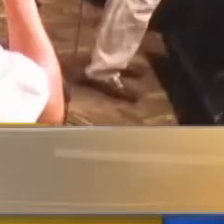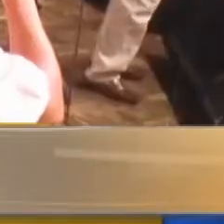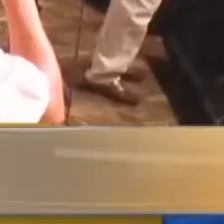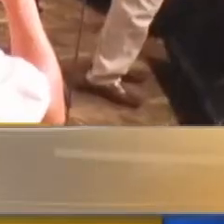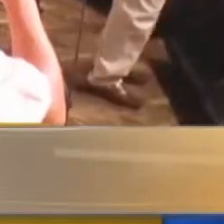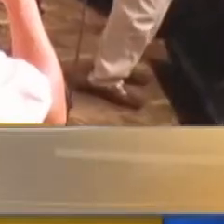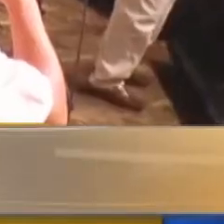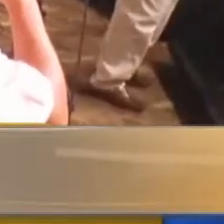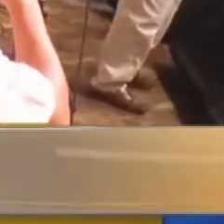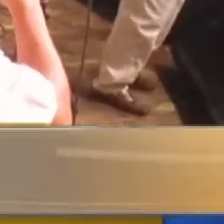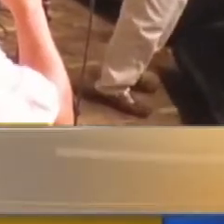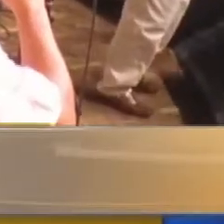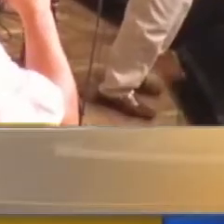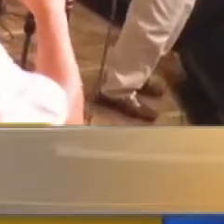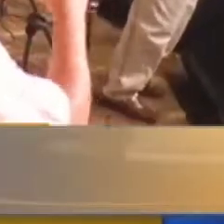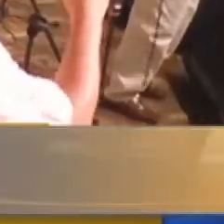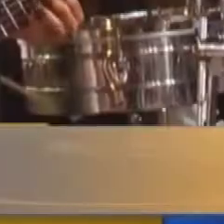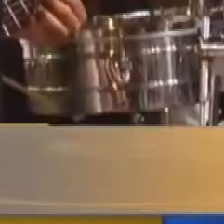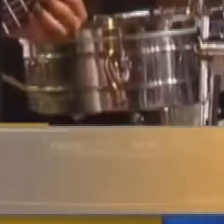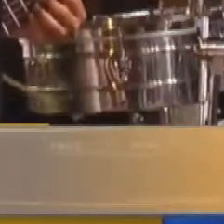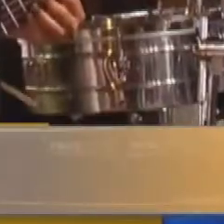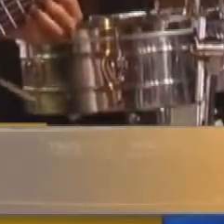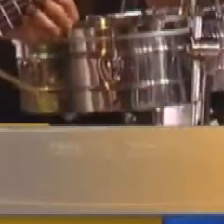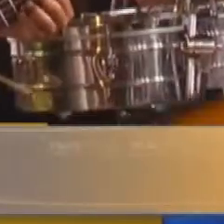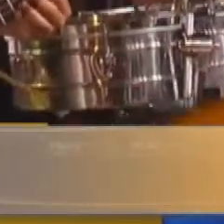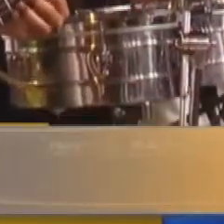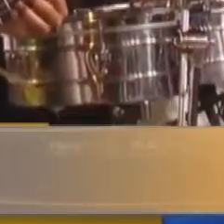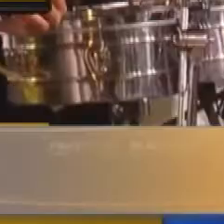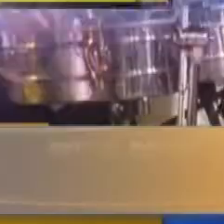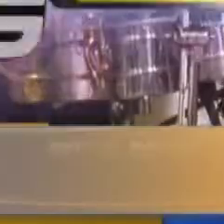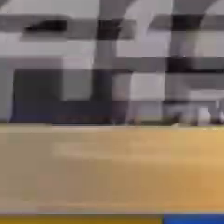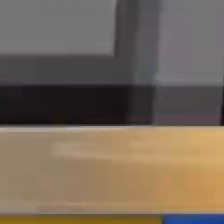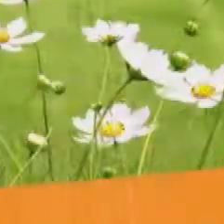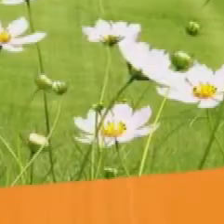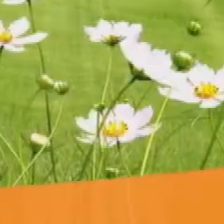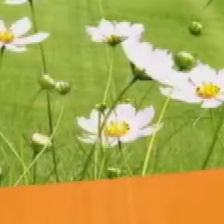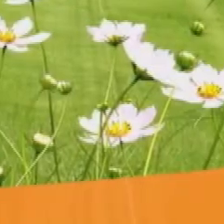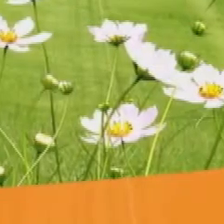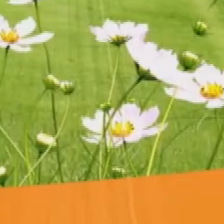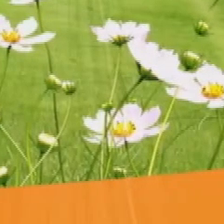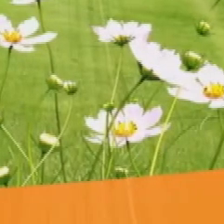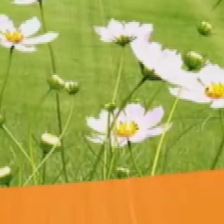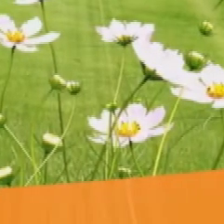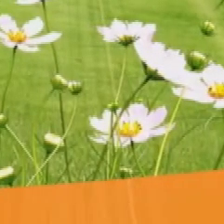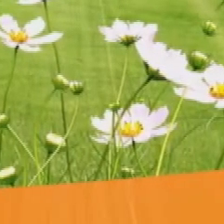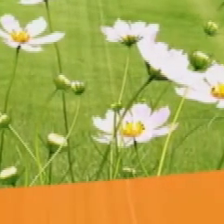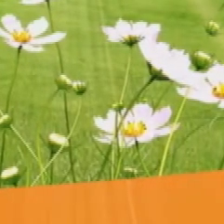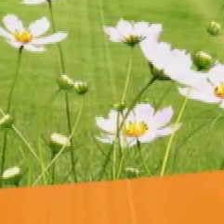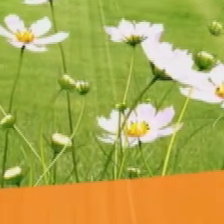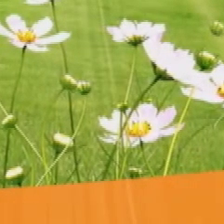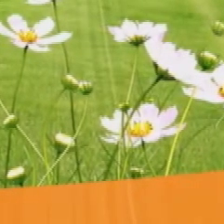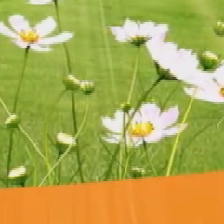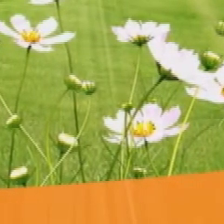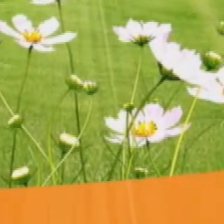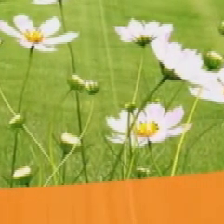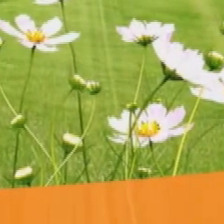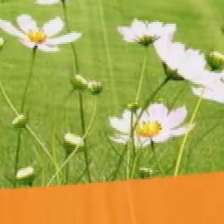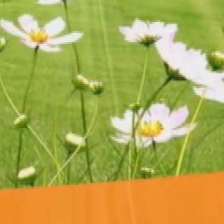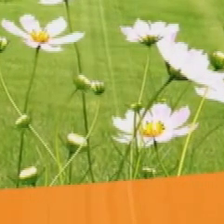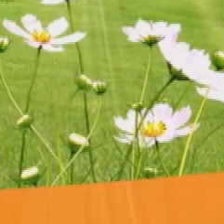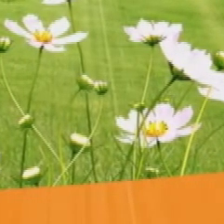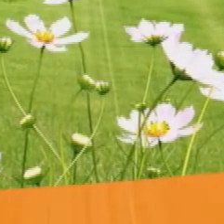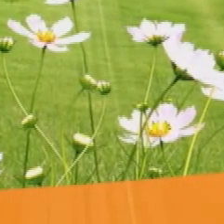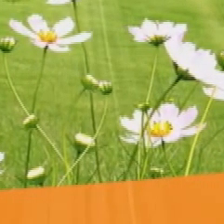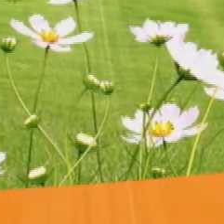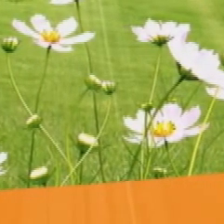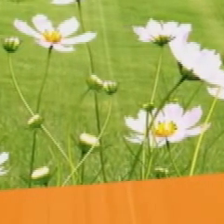un Futuro organizado por la Policía Nacional en el Club Infantas. Con el patrocinio de Barsol Ecológico, Barsol Aroma,